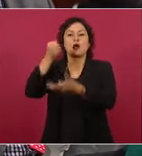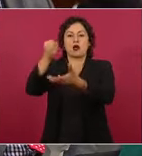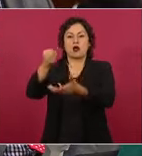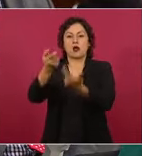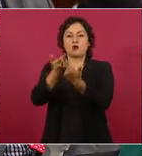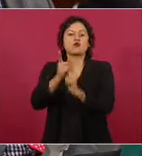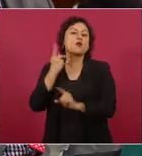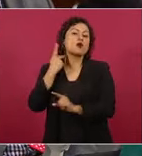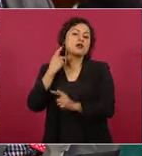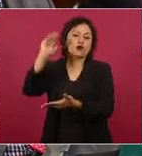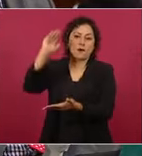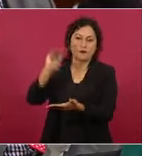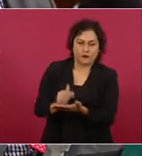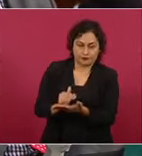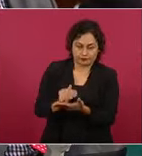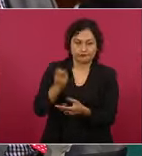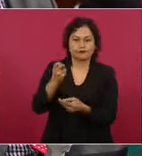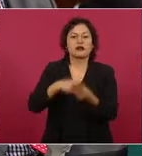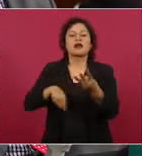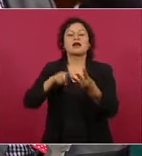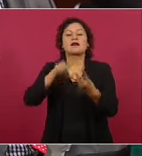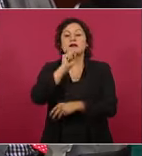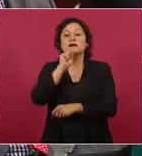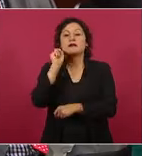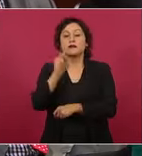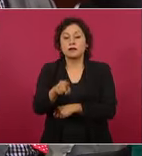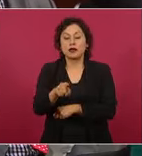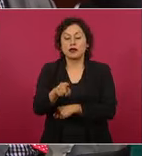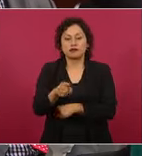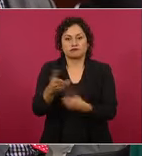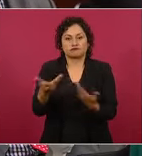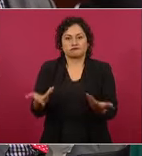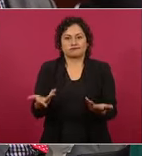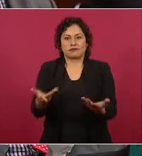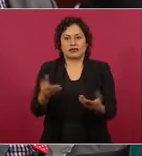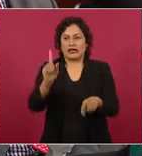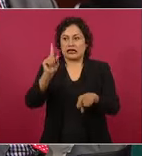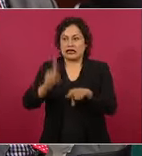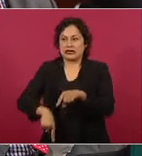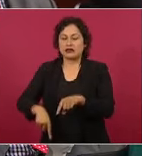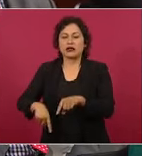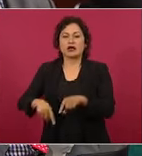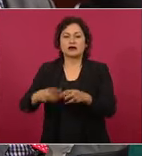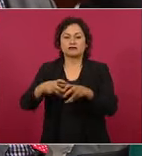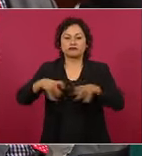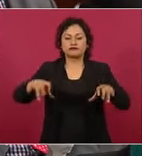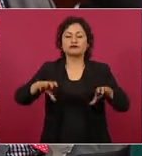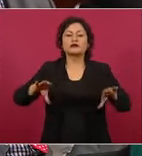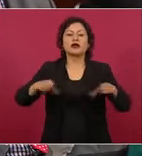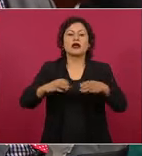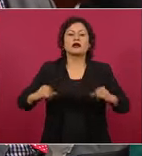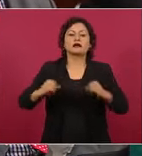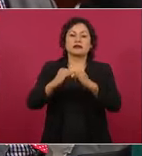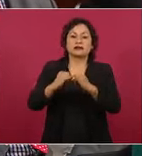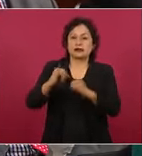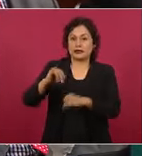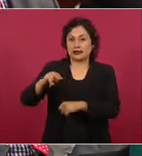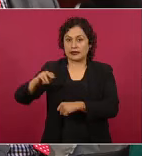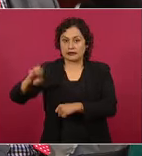en particular, también la desarticulación de lo que hoy conocemos como el Instituto Nacional Electoral y los institutos